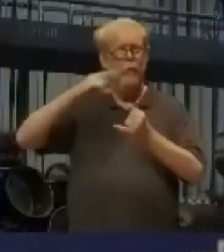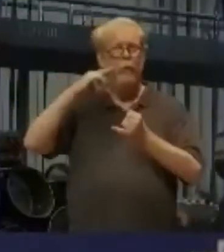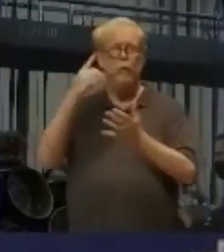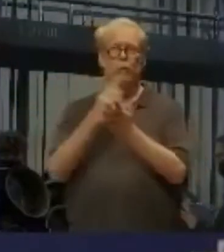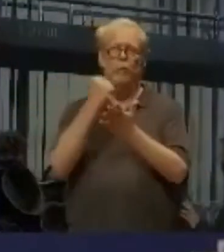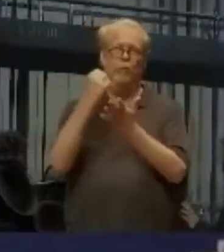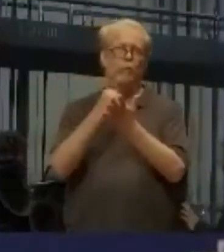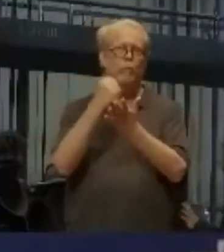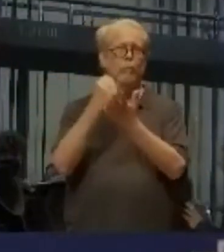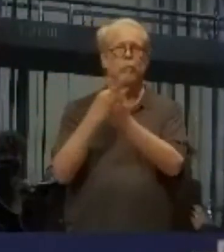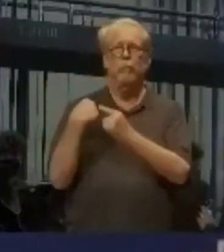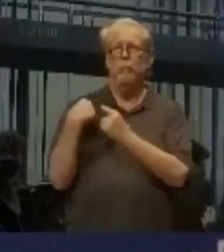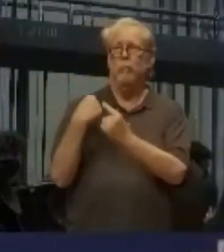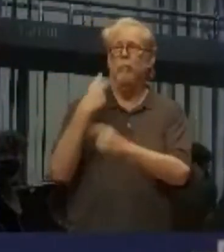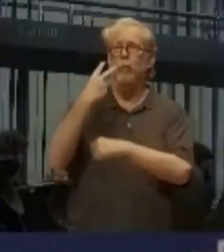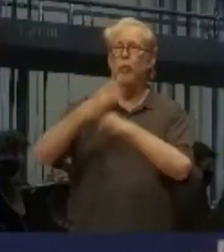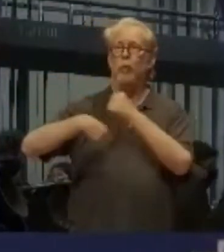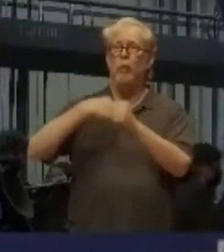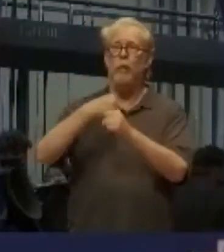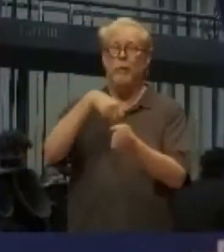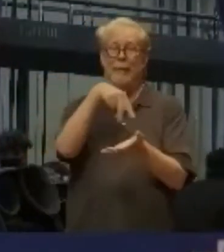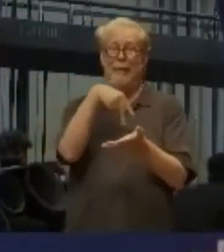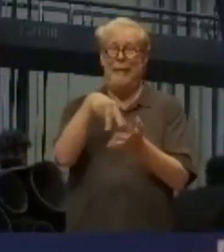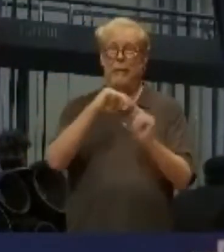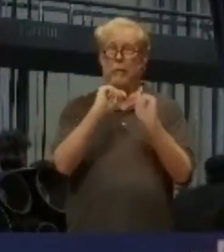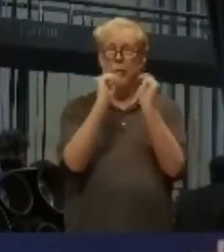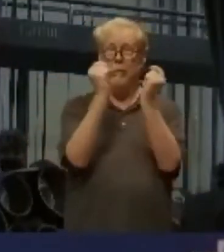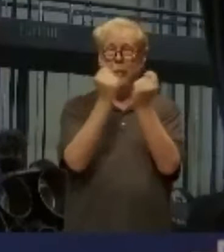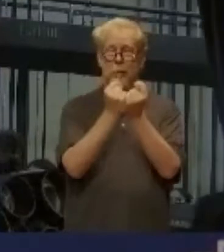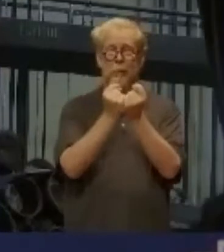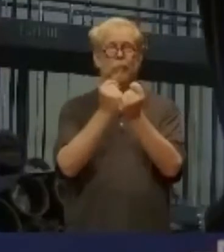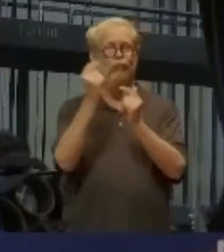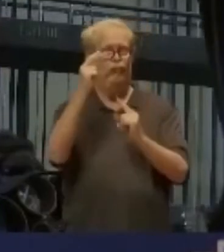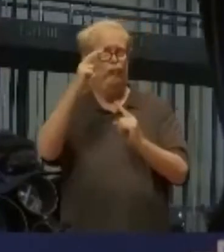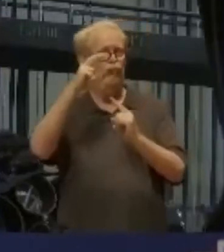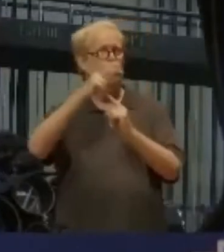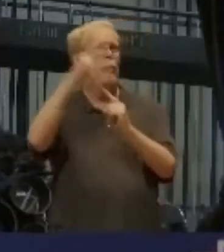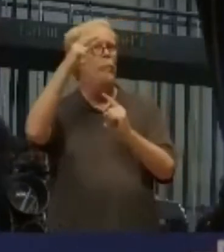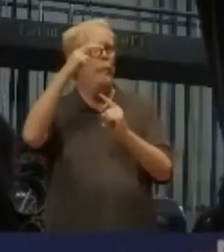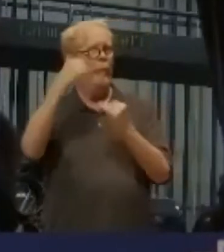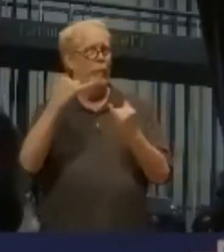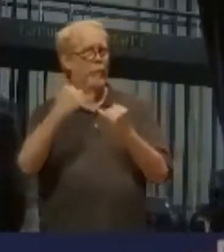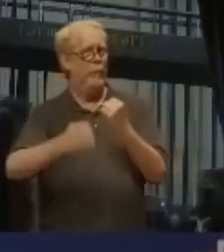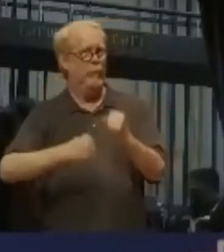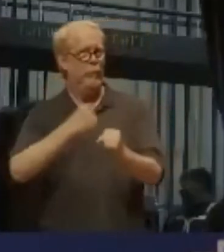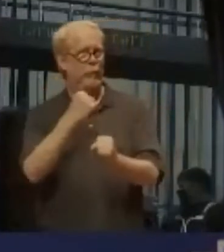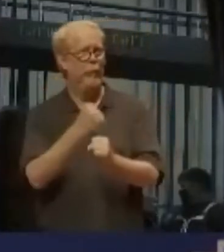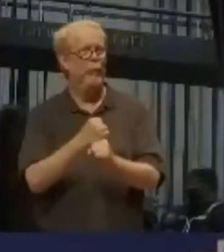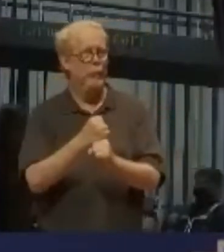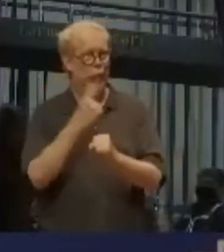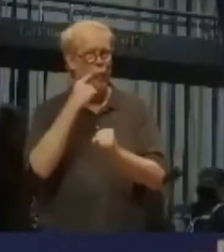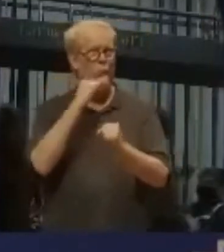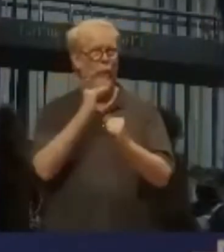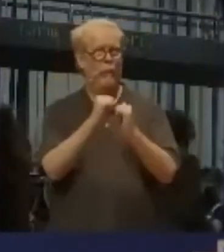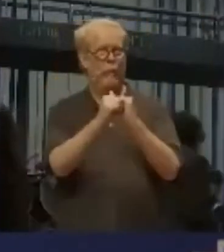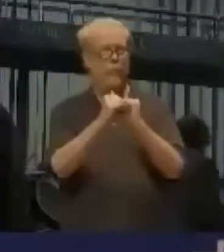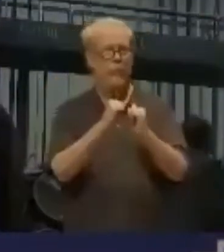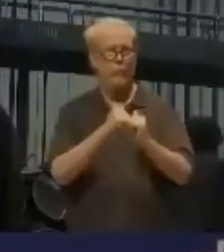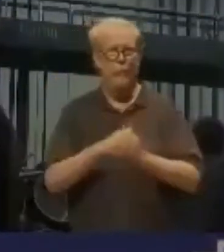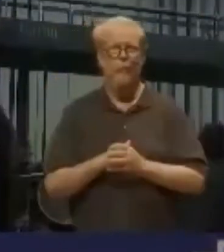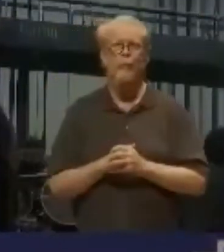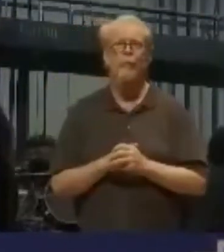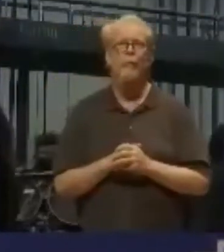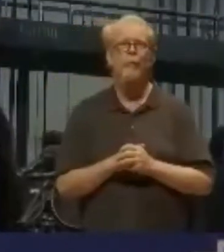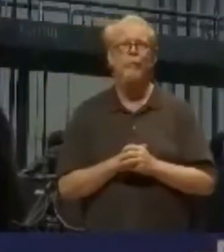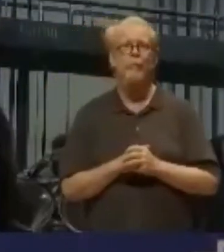o de marcha, perdón, quienes han ganado competencias en los últimos 2 años de Burbank y también los campeones de danza que han